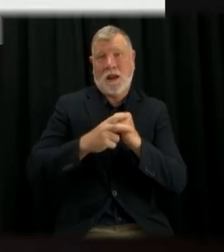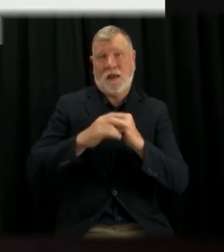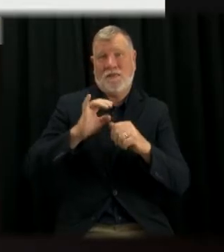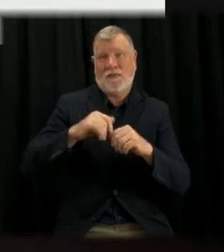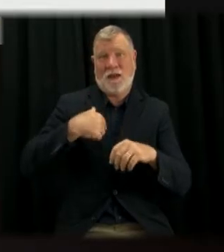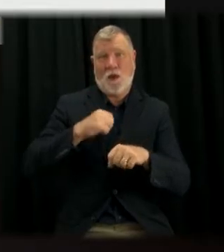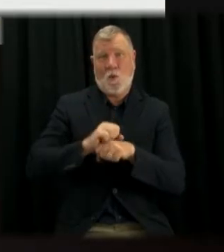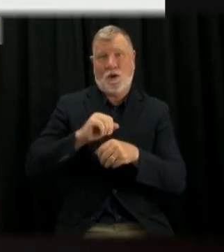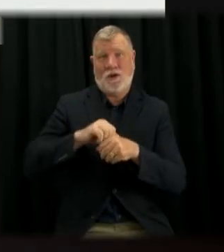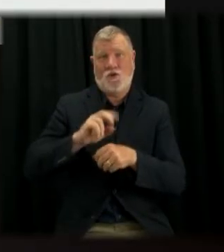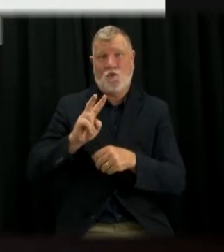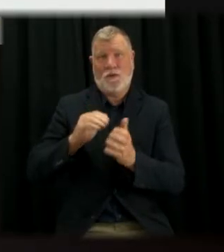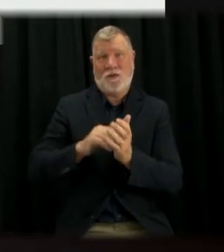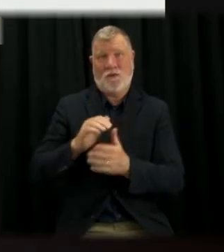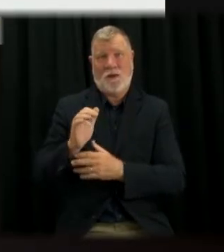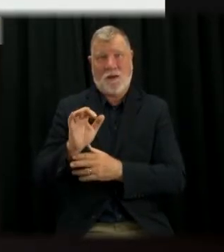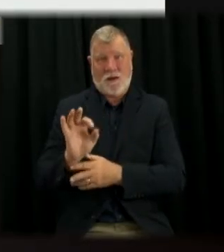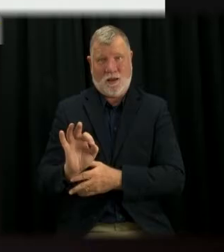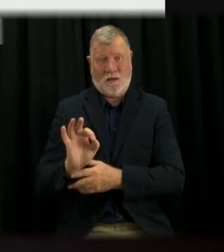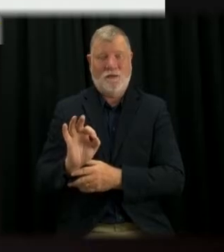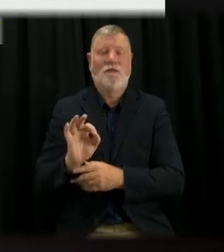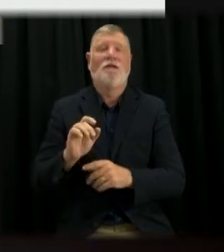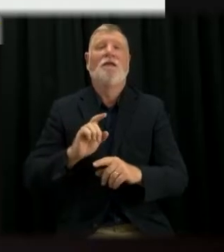que el banco que yo trabajé en el